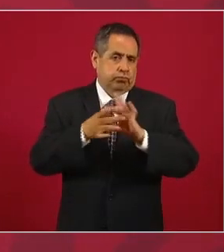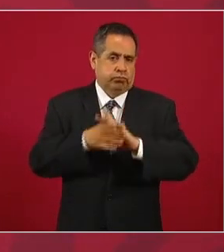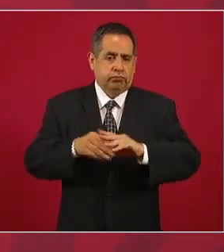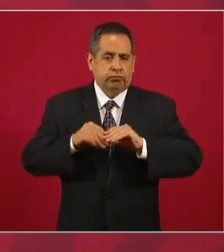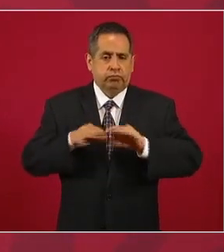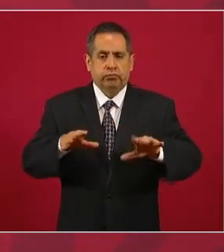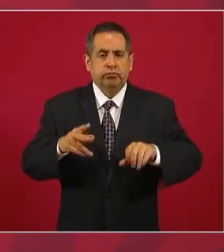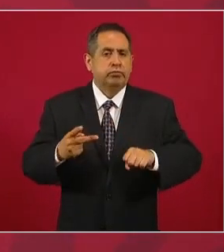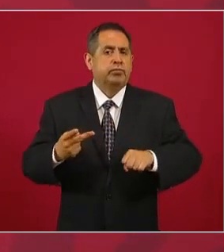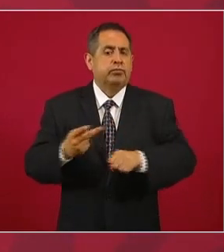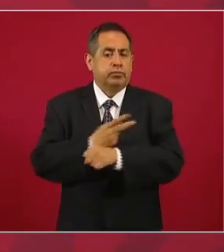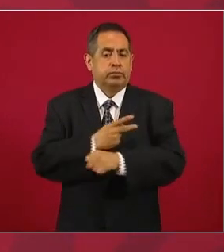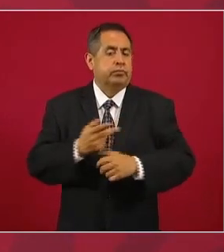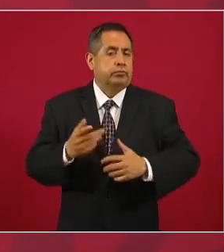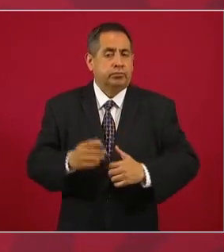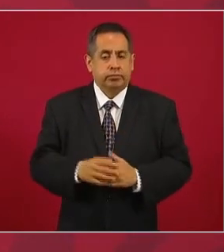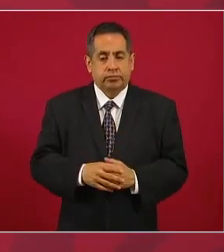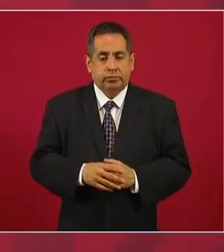nuestra